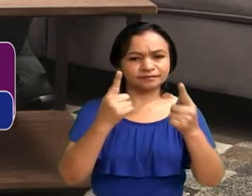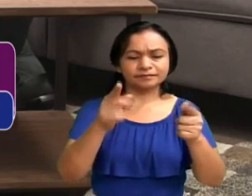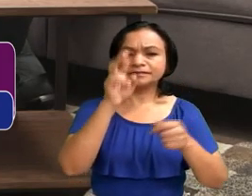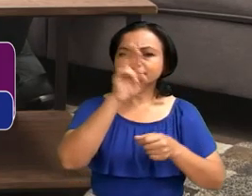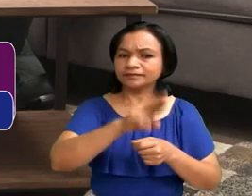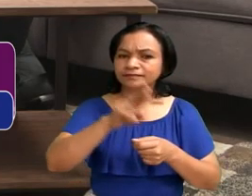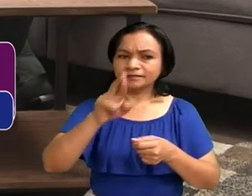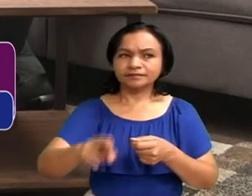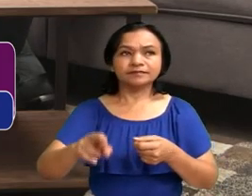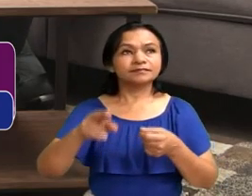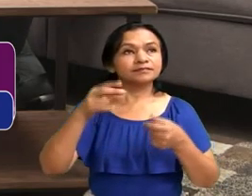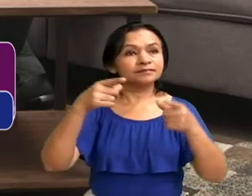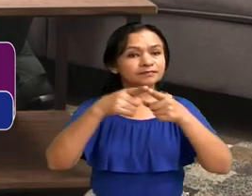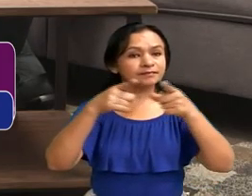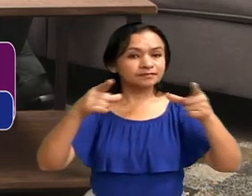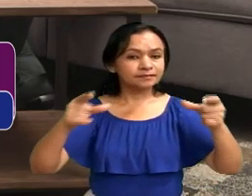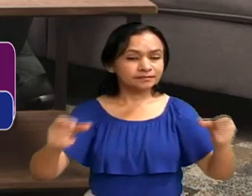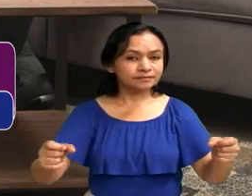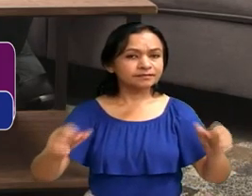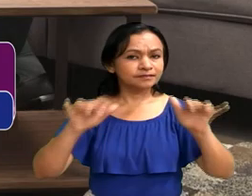Rivas, en Managua,